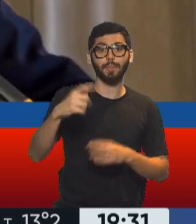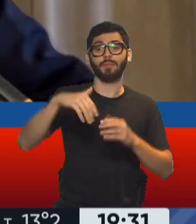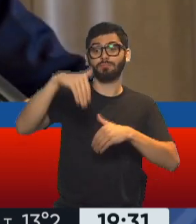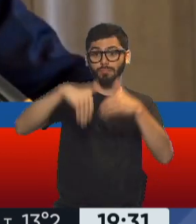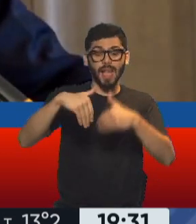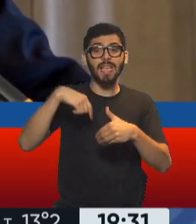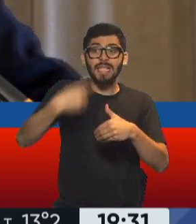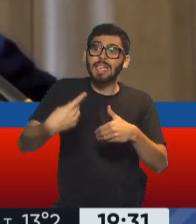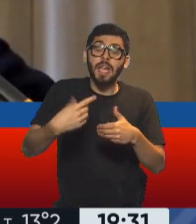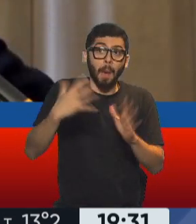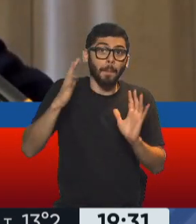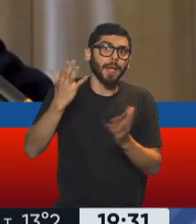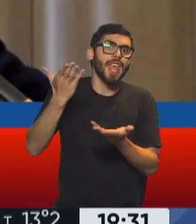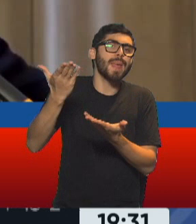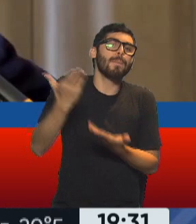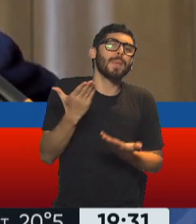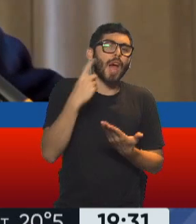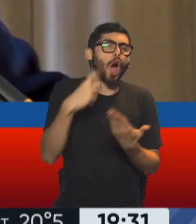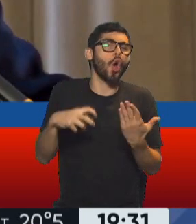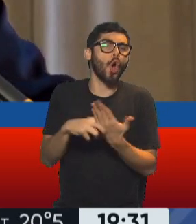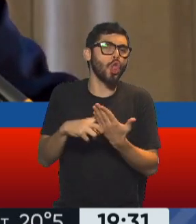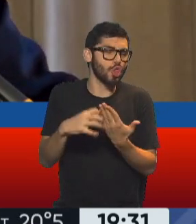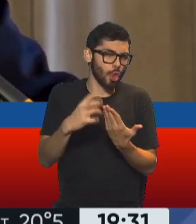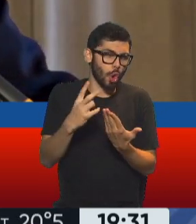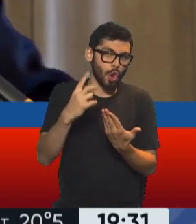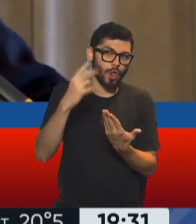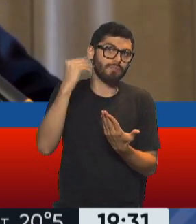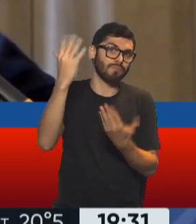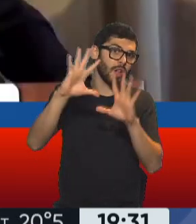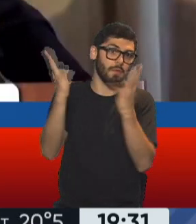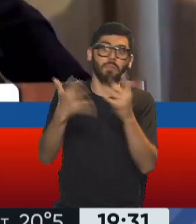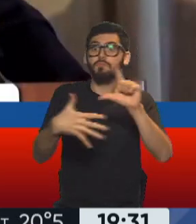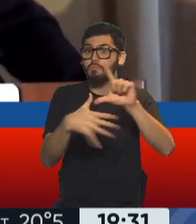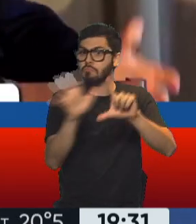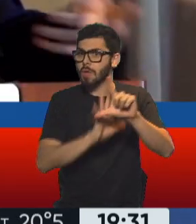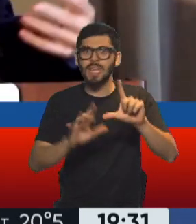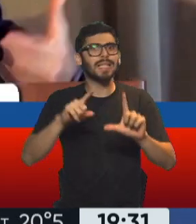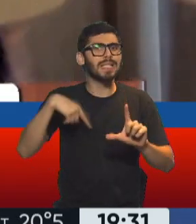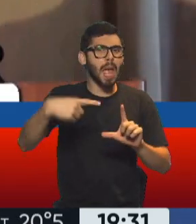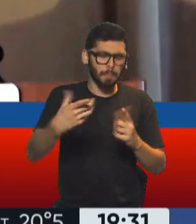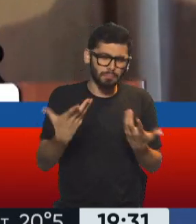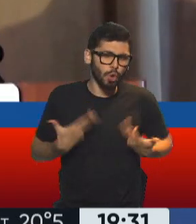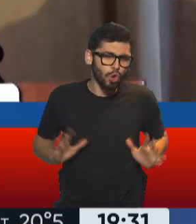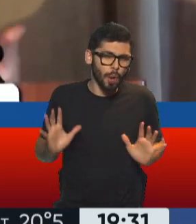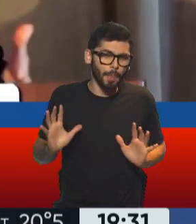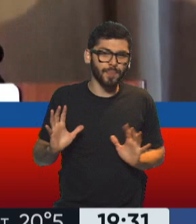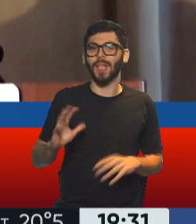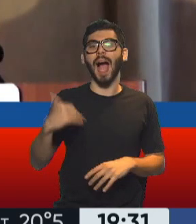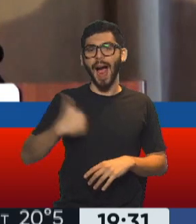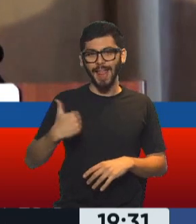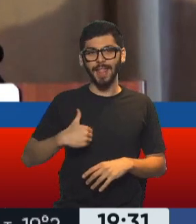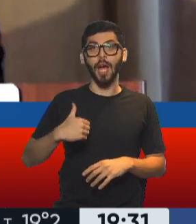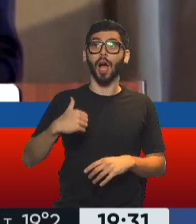a observadores internacionales, pasa en todas las elecciones en la región, es bastante habitual. La Argentina suele